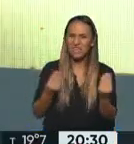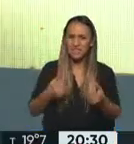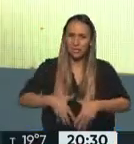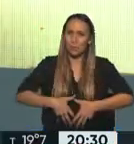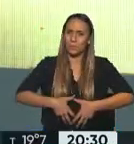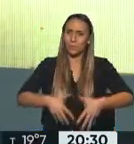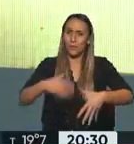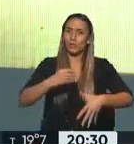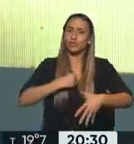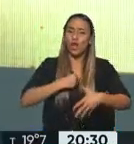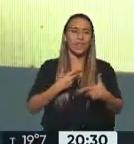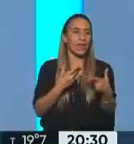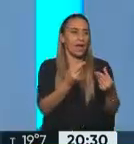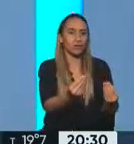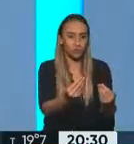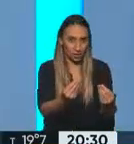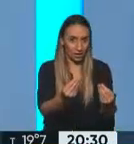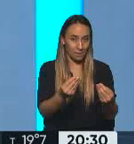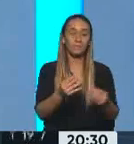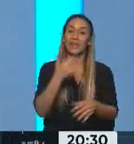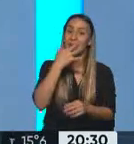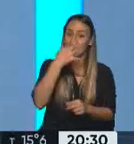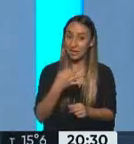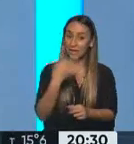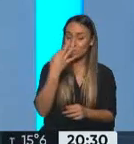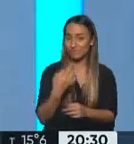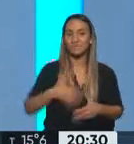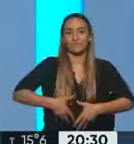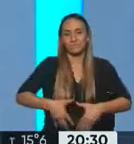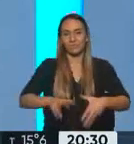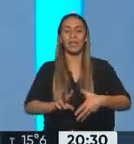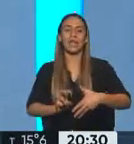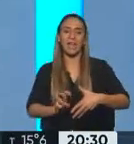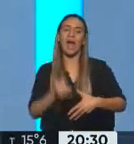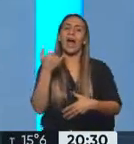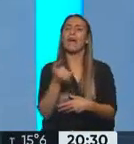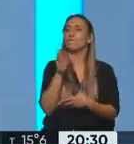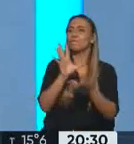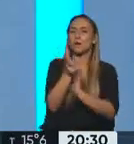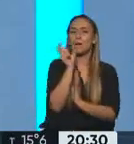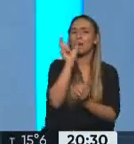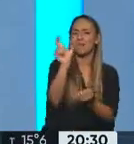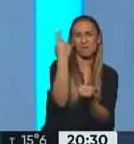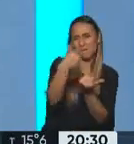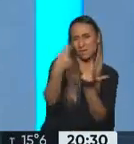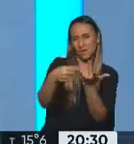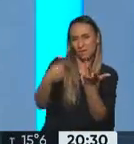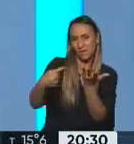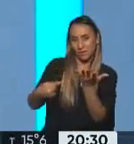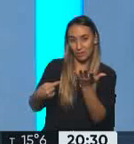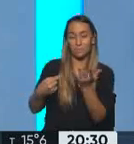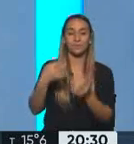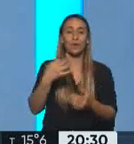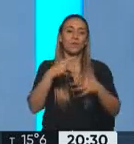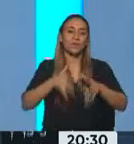solidaria? Mira, en realidad técnicamente son gestaciones subrogadas, hay diferentes denominaciones,